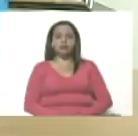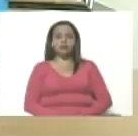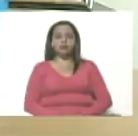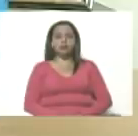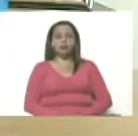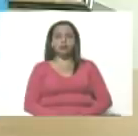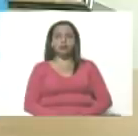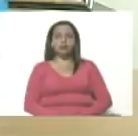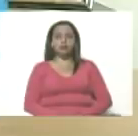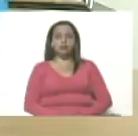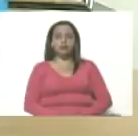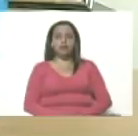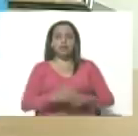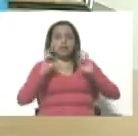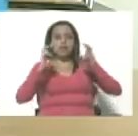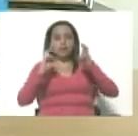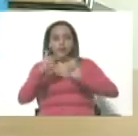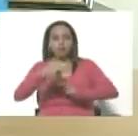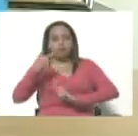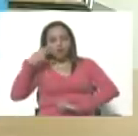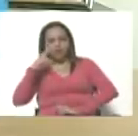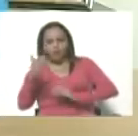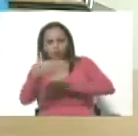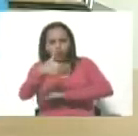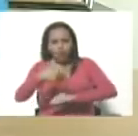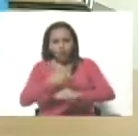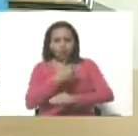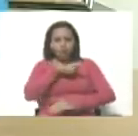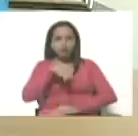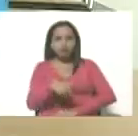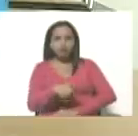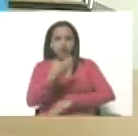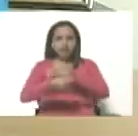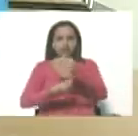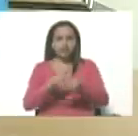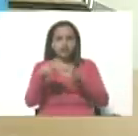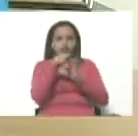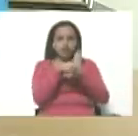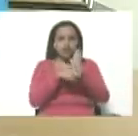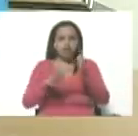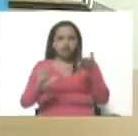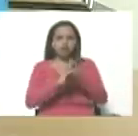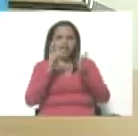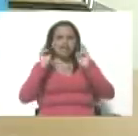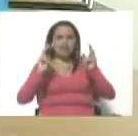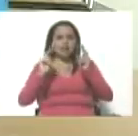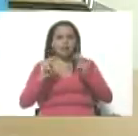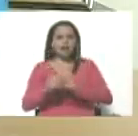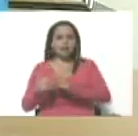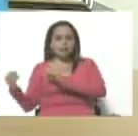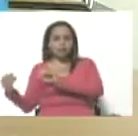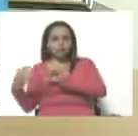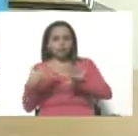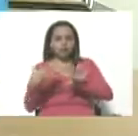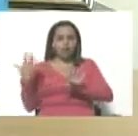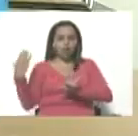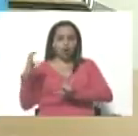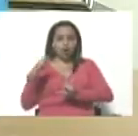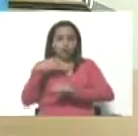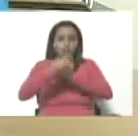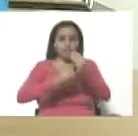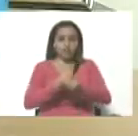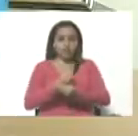4.321. Ya era gravísimo el tema de los trocheros y fuimos tomando medidas para este tema del virus colombiano y los trocheros, que le está haciendo